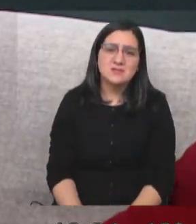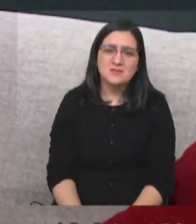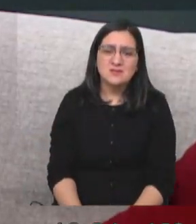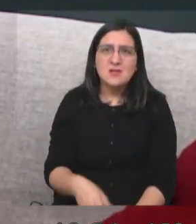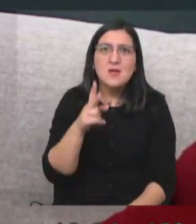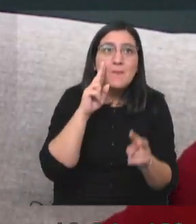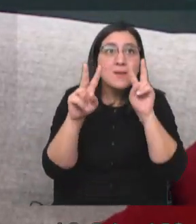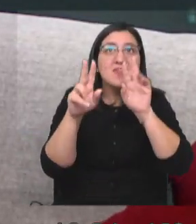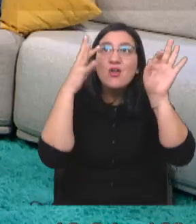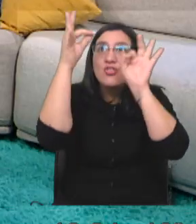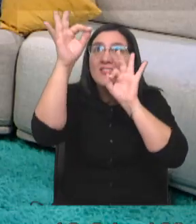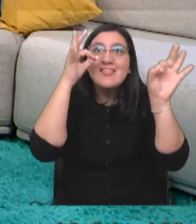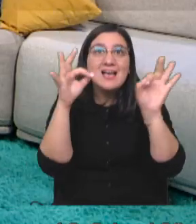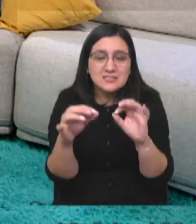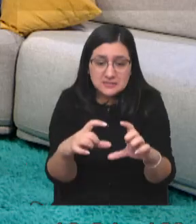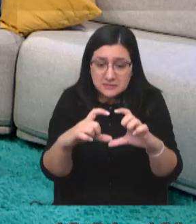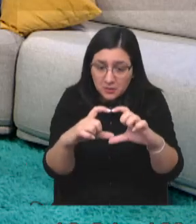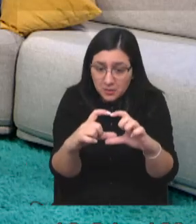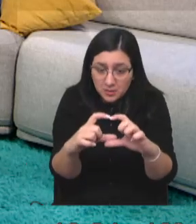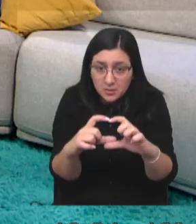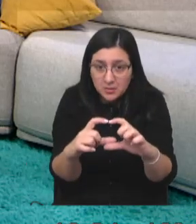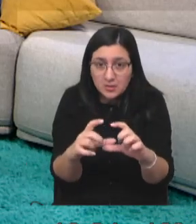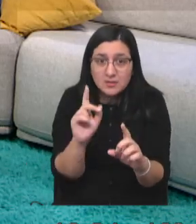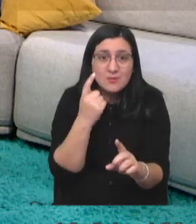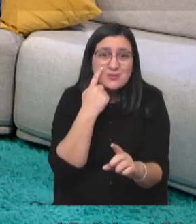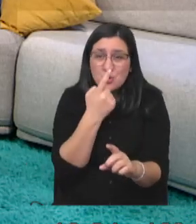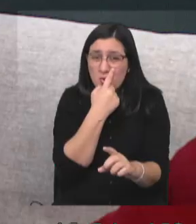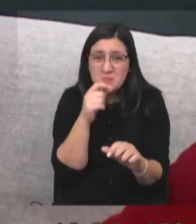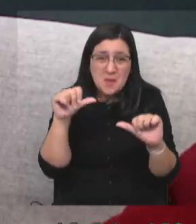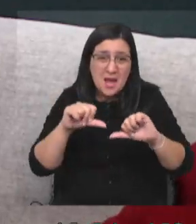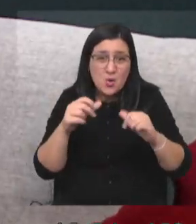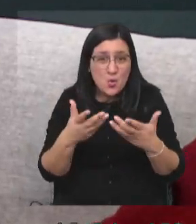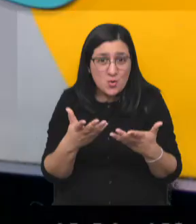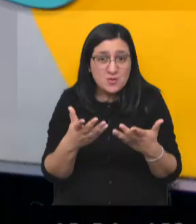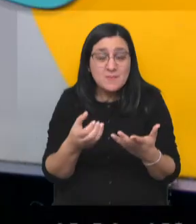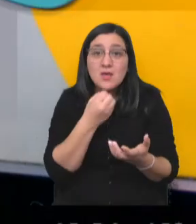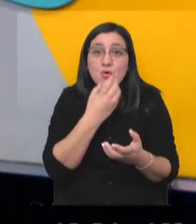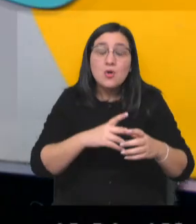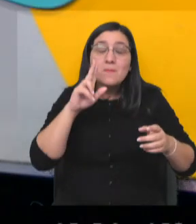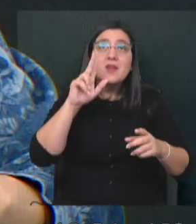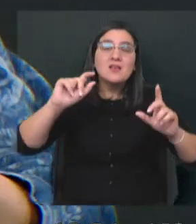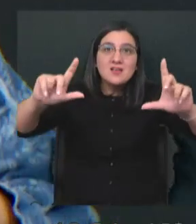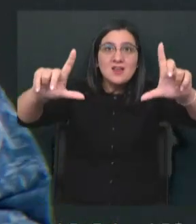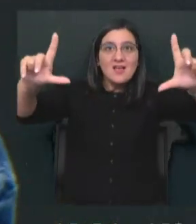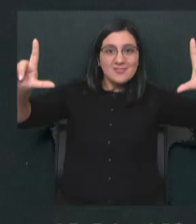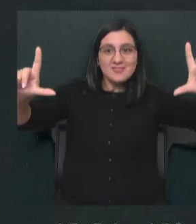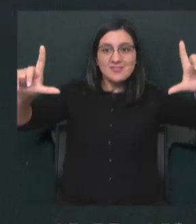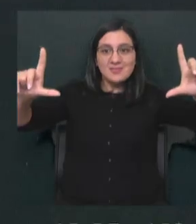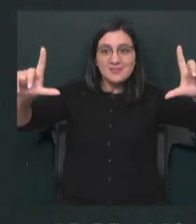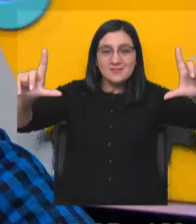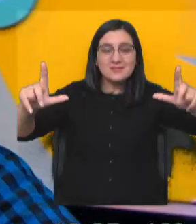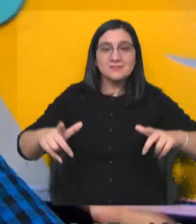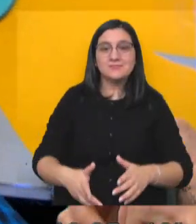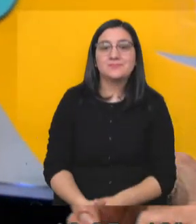capacidad visual y se rompen los ojos, chicos, en serio. Eviten el celular. Eviten. Sí.